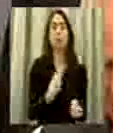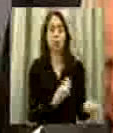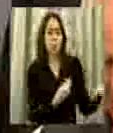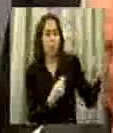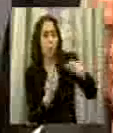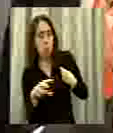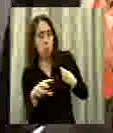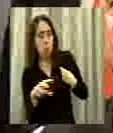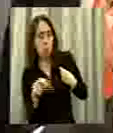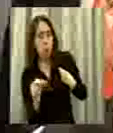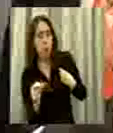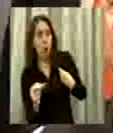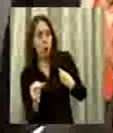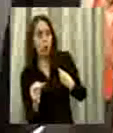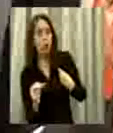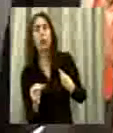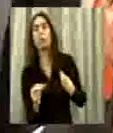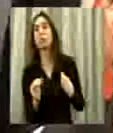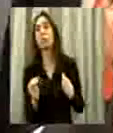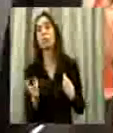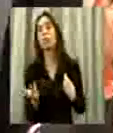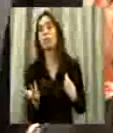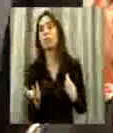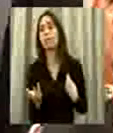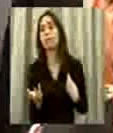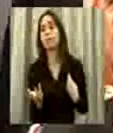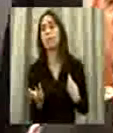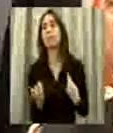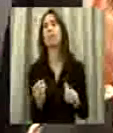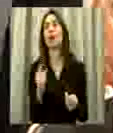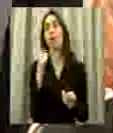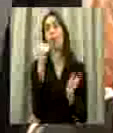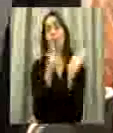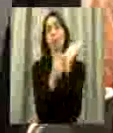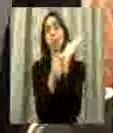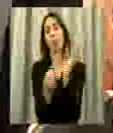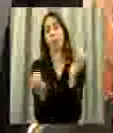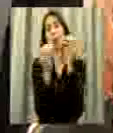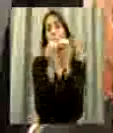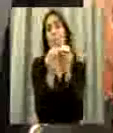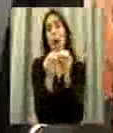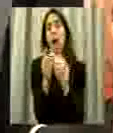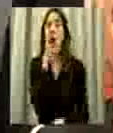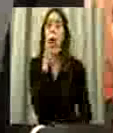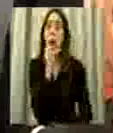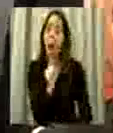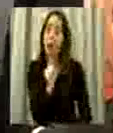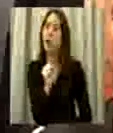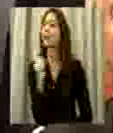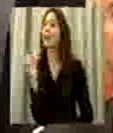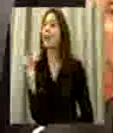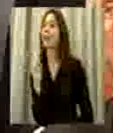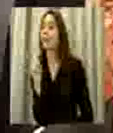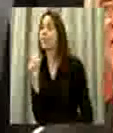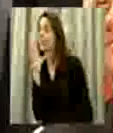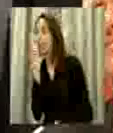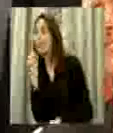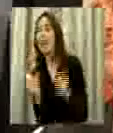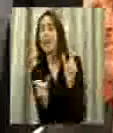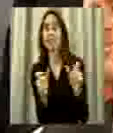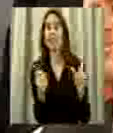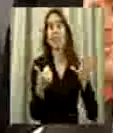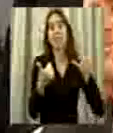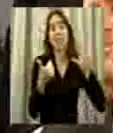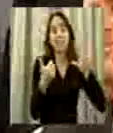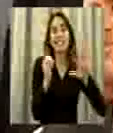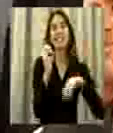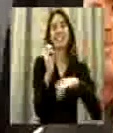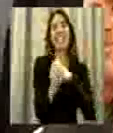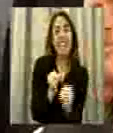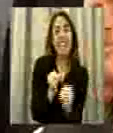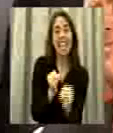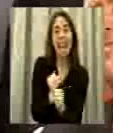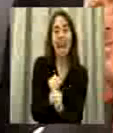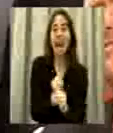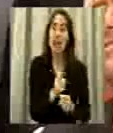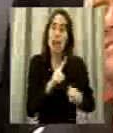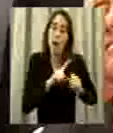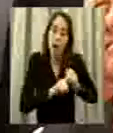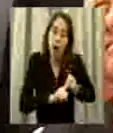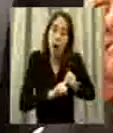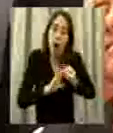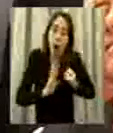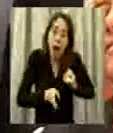el bono, y tienen un punto, ¿eh? De haber, porque en realidad haber estado 60 años